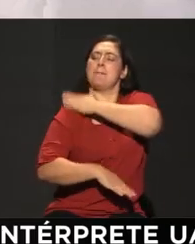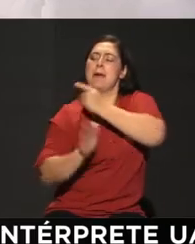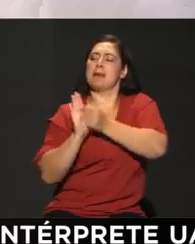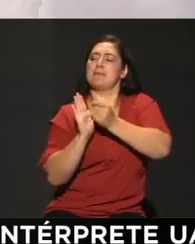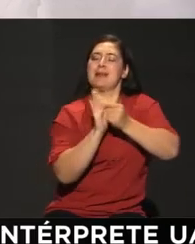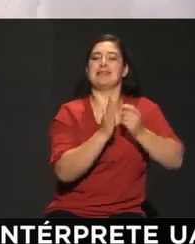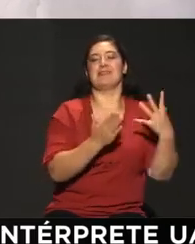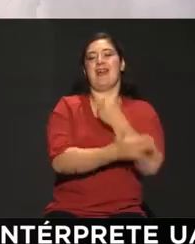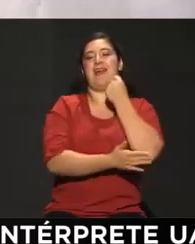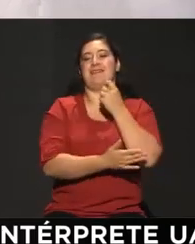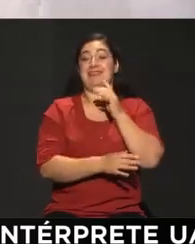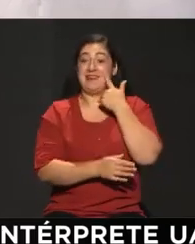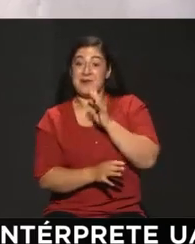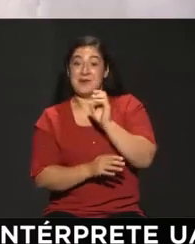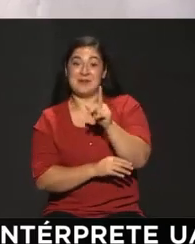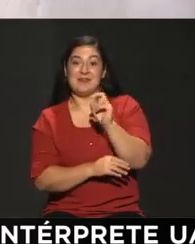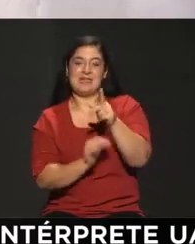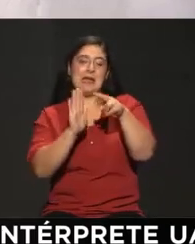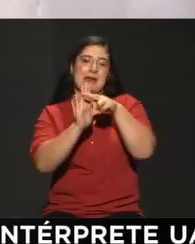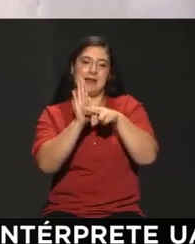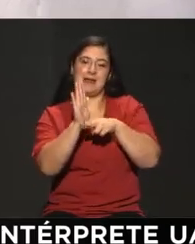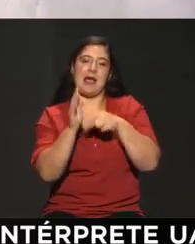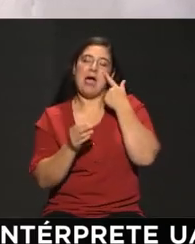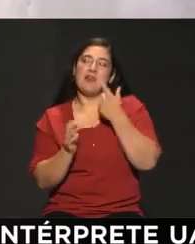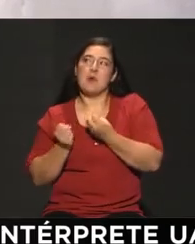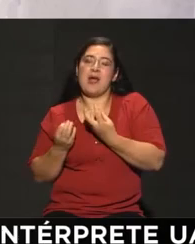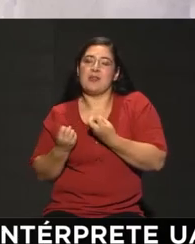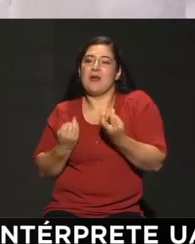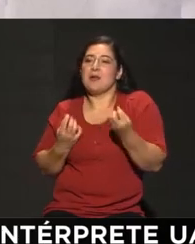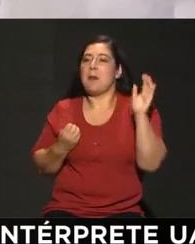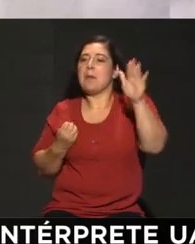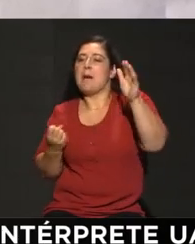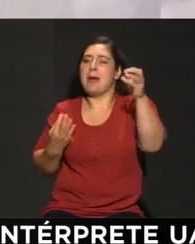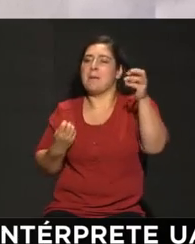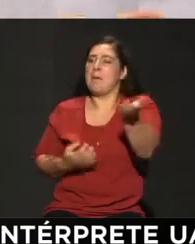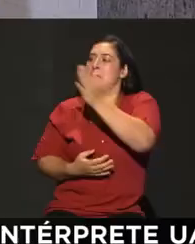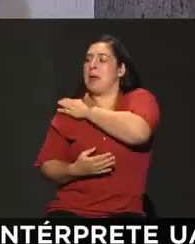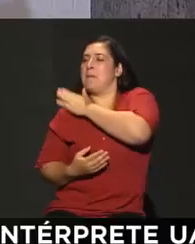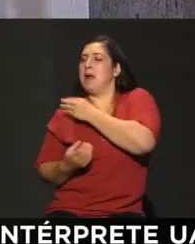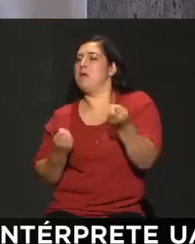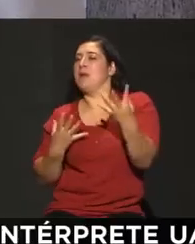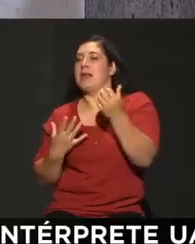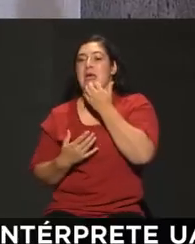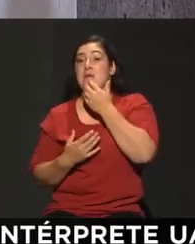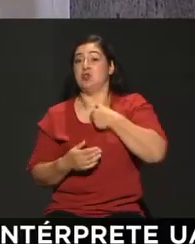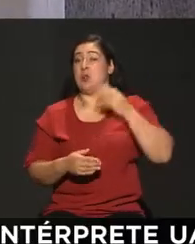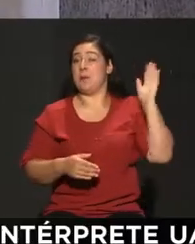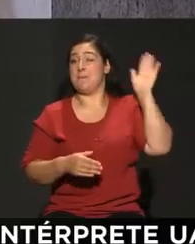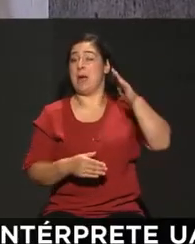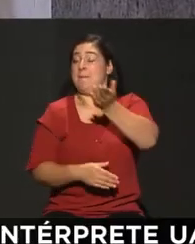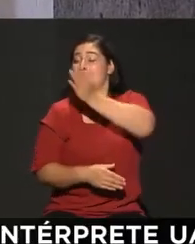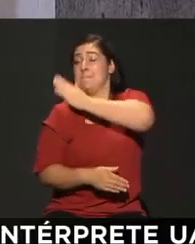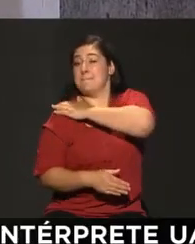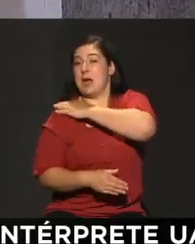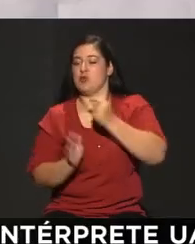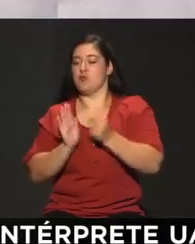le ponemos una forma de darnos cuenta, como una regla de saber cuántos llevamos, cuántos toquecitos. Quiere decir que si yo logro tocarte el hombro, yo